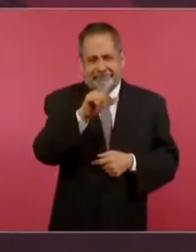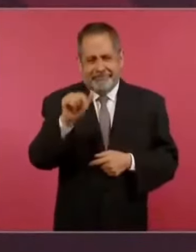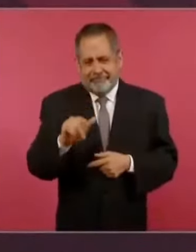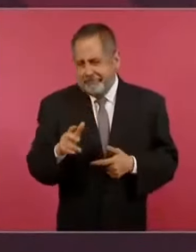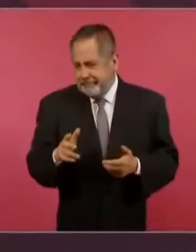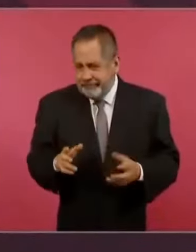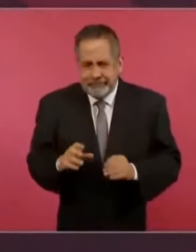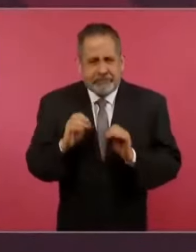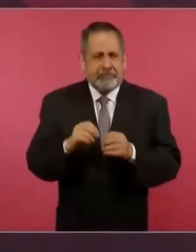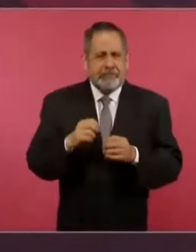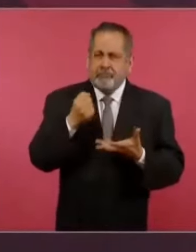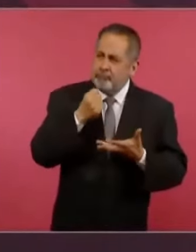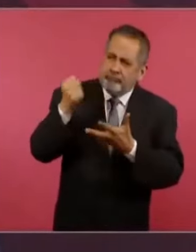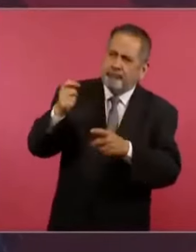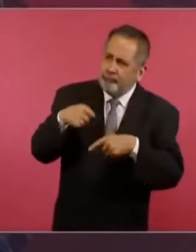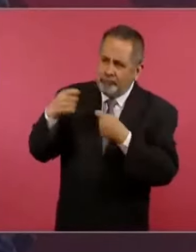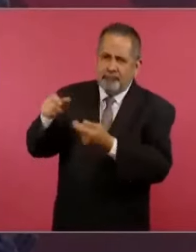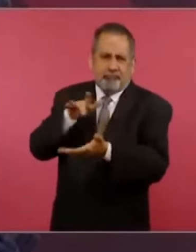a Ucrania.